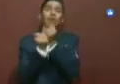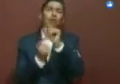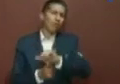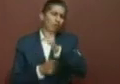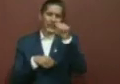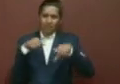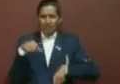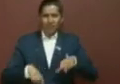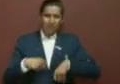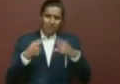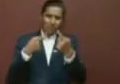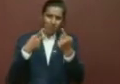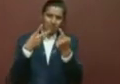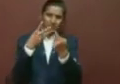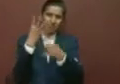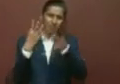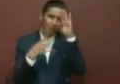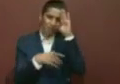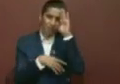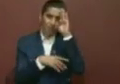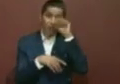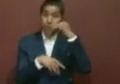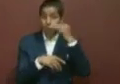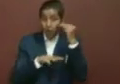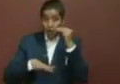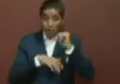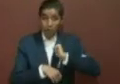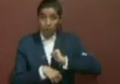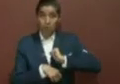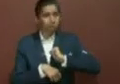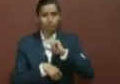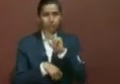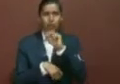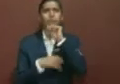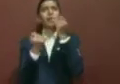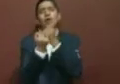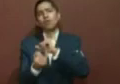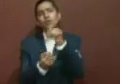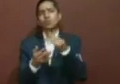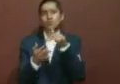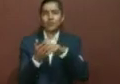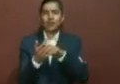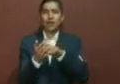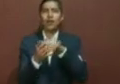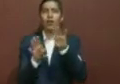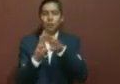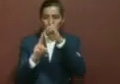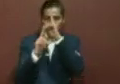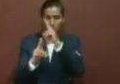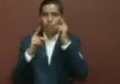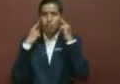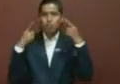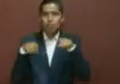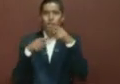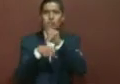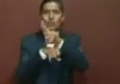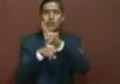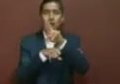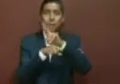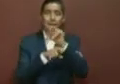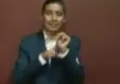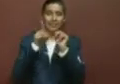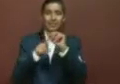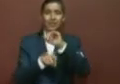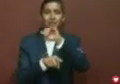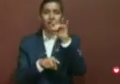otras actividades, no solamente aquí en Morelia. Vamos a tener un homenaje a este etnomúsico uruapense